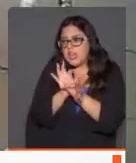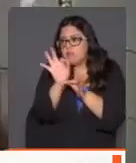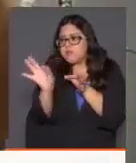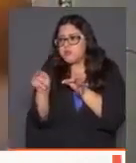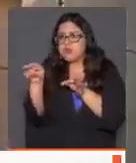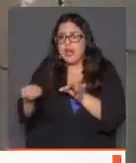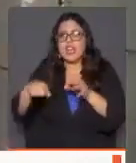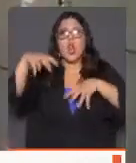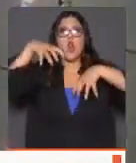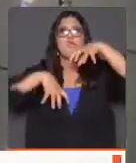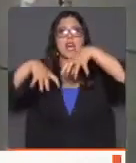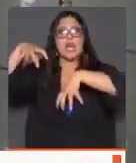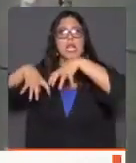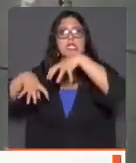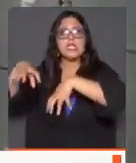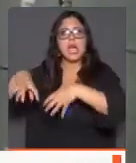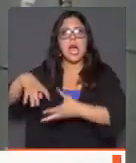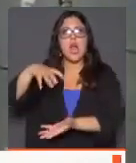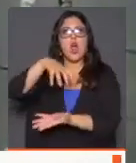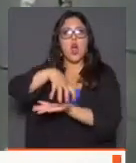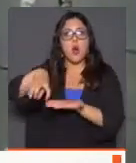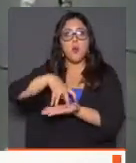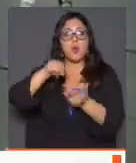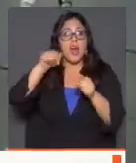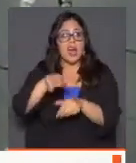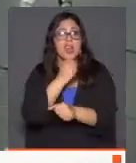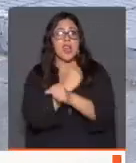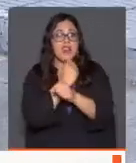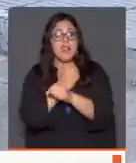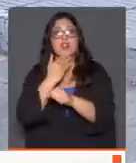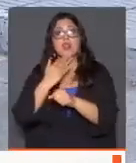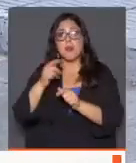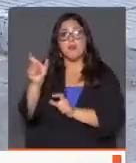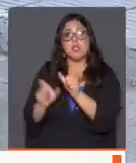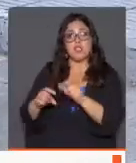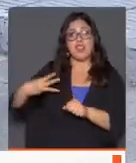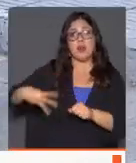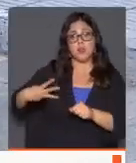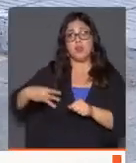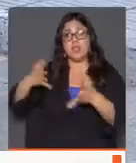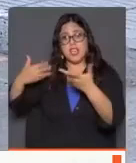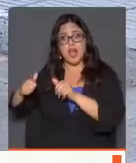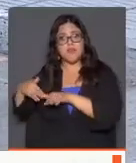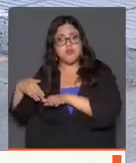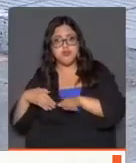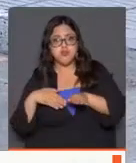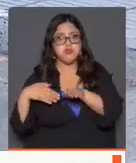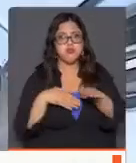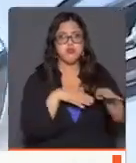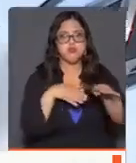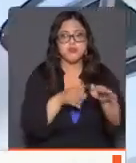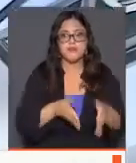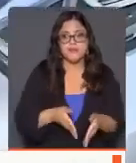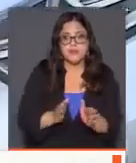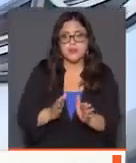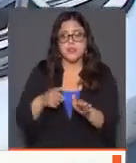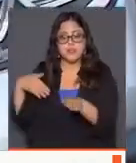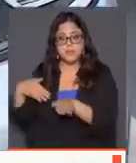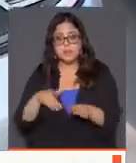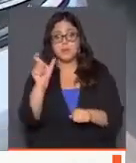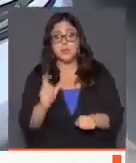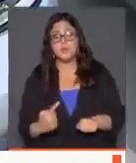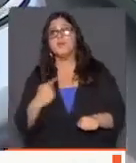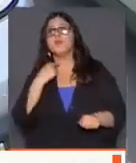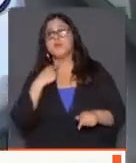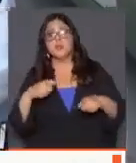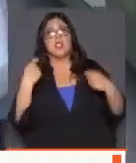Barnechea. En ese punto la persecución de carabineros y personal municipal ya estaba activa, pasando por varias calles. Una de las víctimas, mientras tanto,